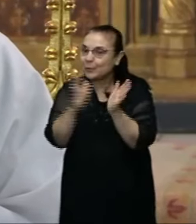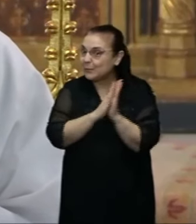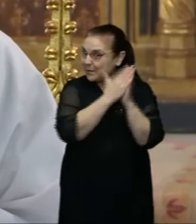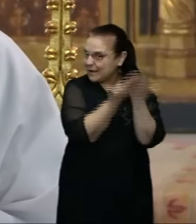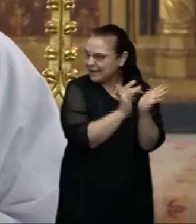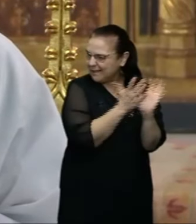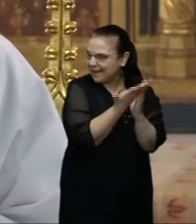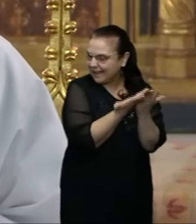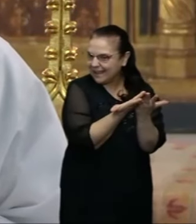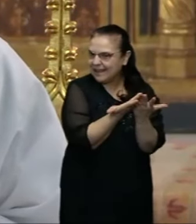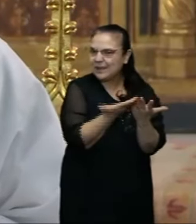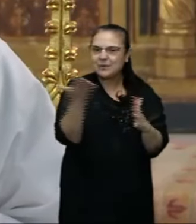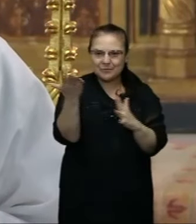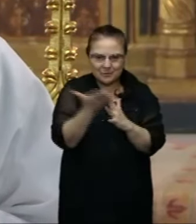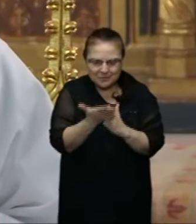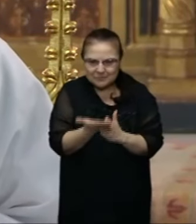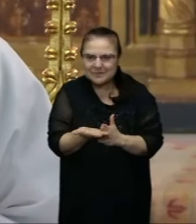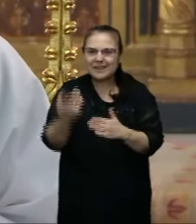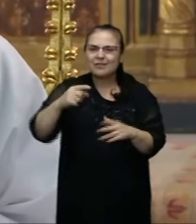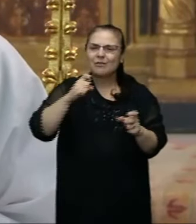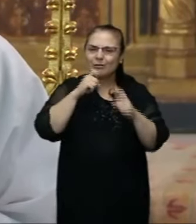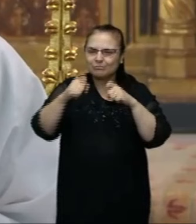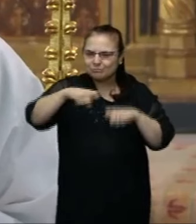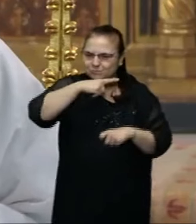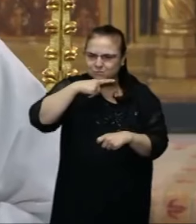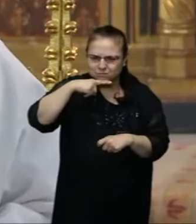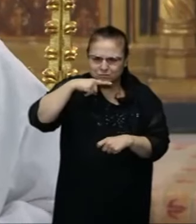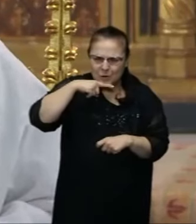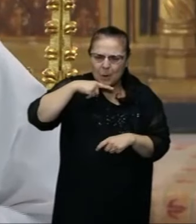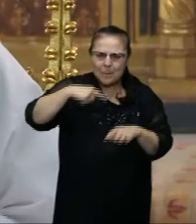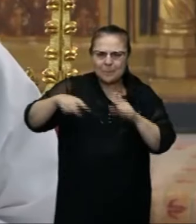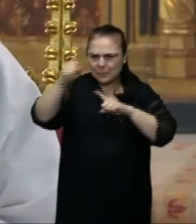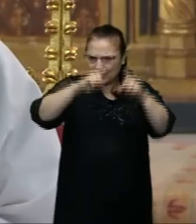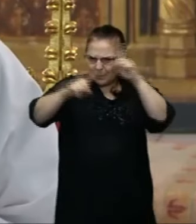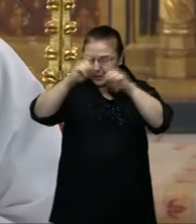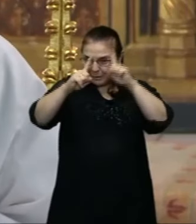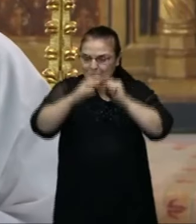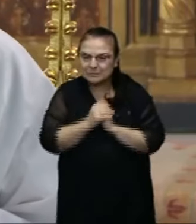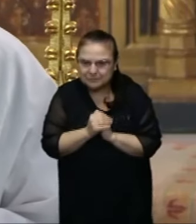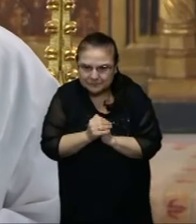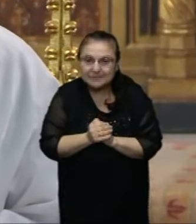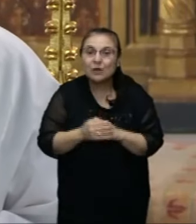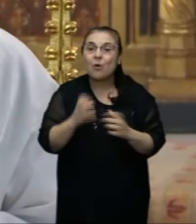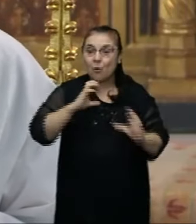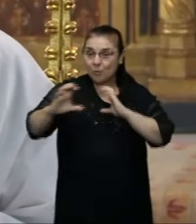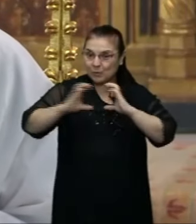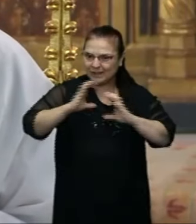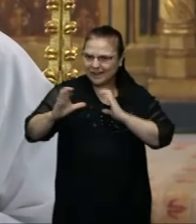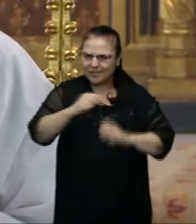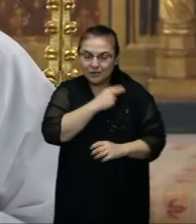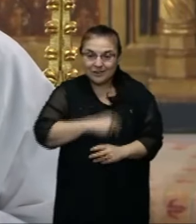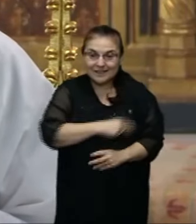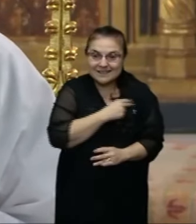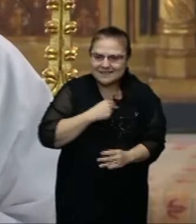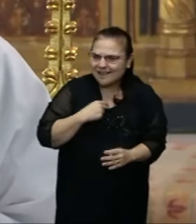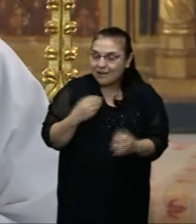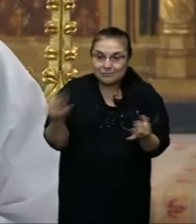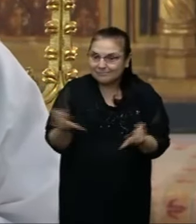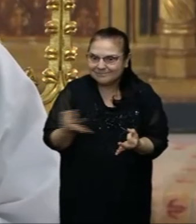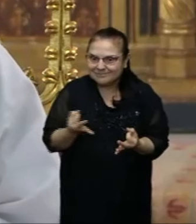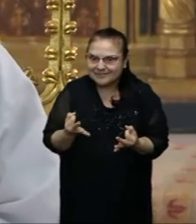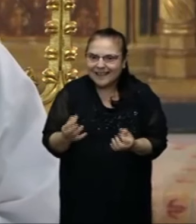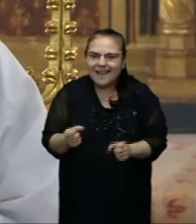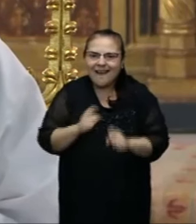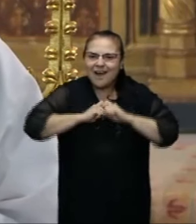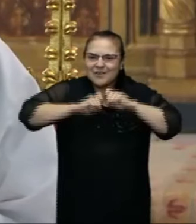visible para nosotros el esfuerzo de todo cristiano y también de todo comunicador cristiano, que es anunciar el amor de Dios a todos